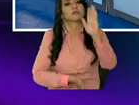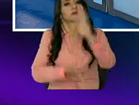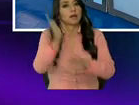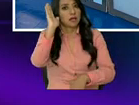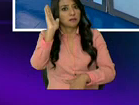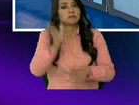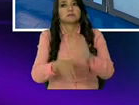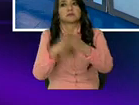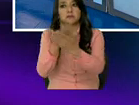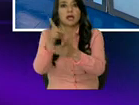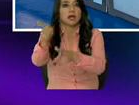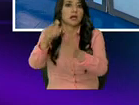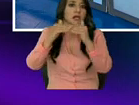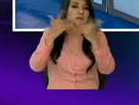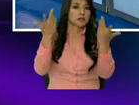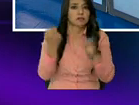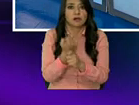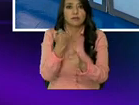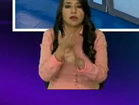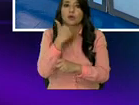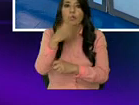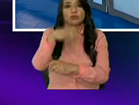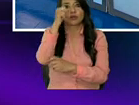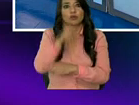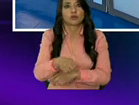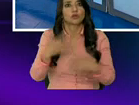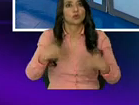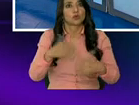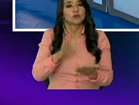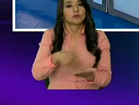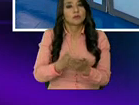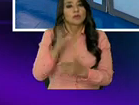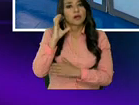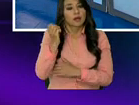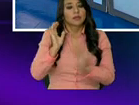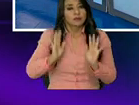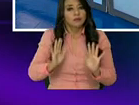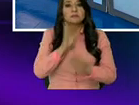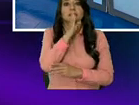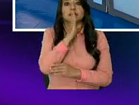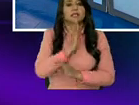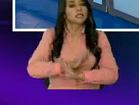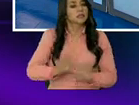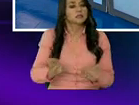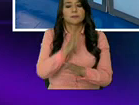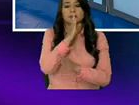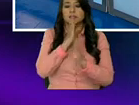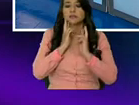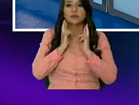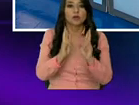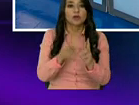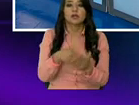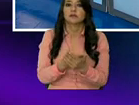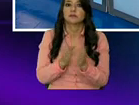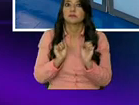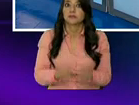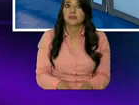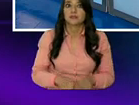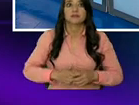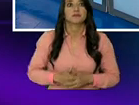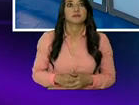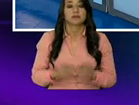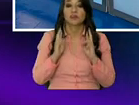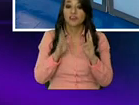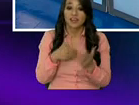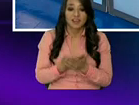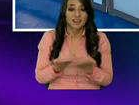sus desplazamientos también hacia el norte. Robert, que tiene que llegar a la radio. Paciencia, hermano, ojalá logres llegar.